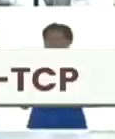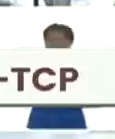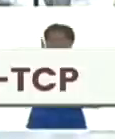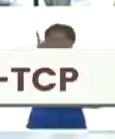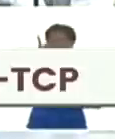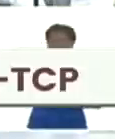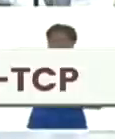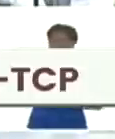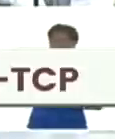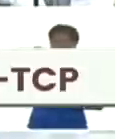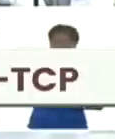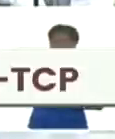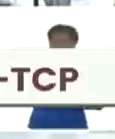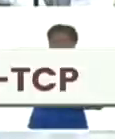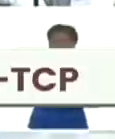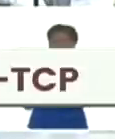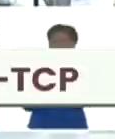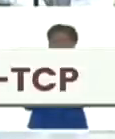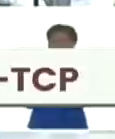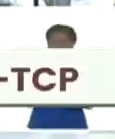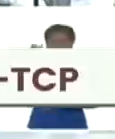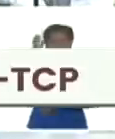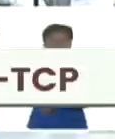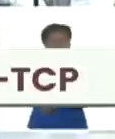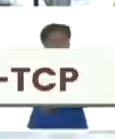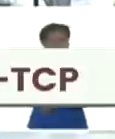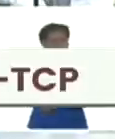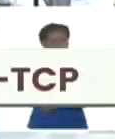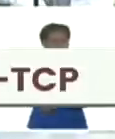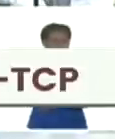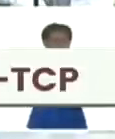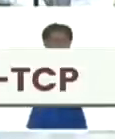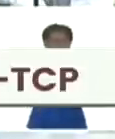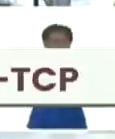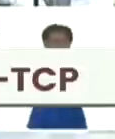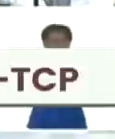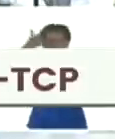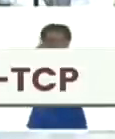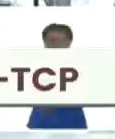ahí instalaron el ALBA.